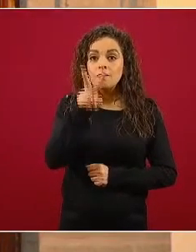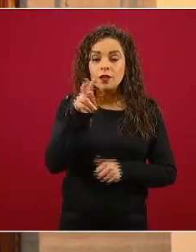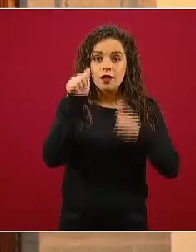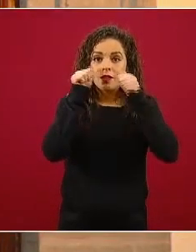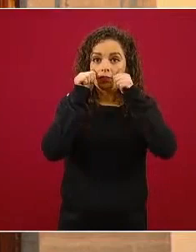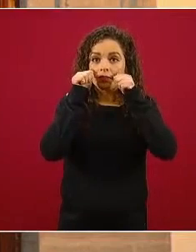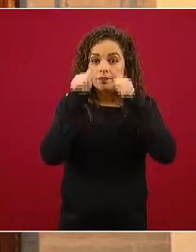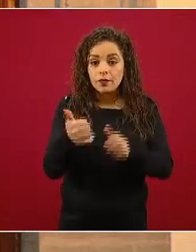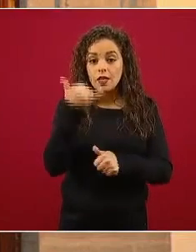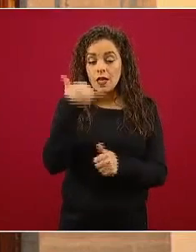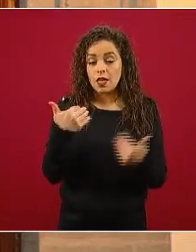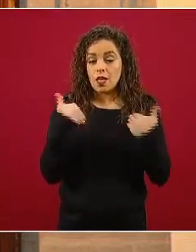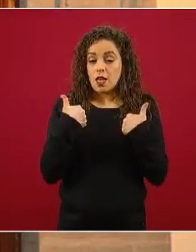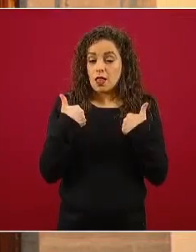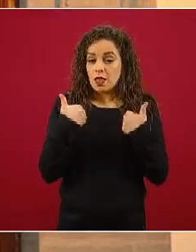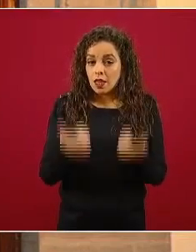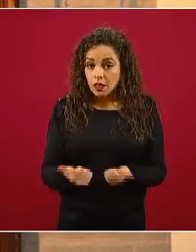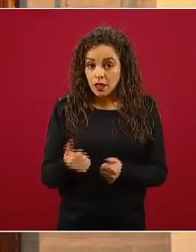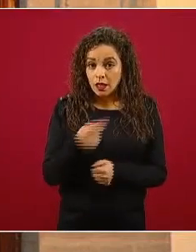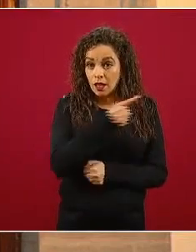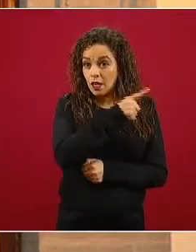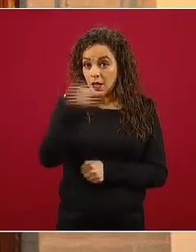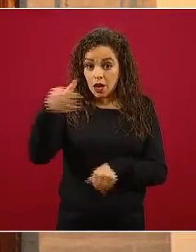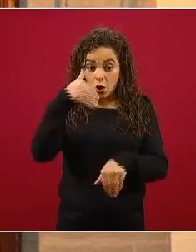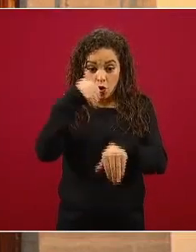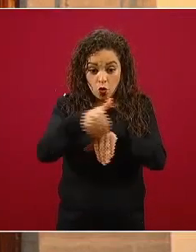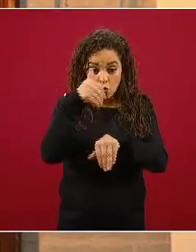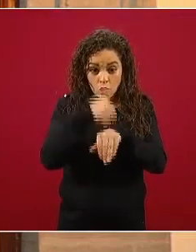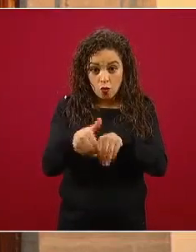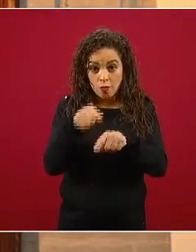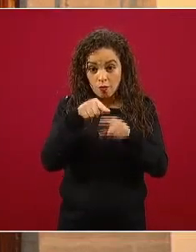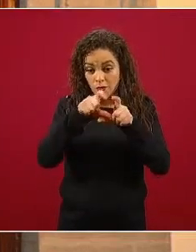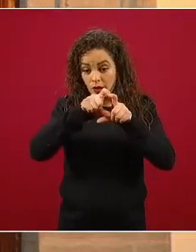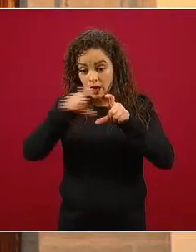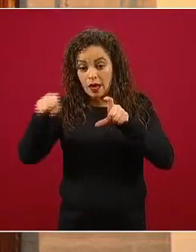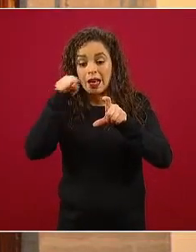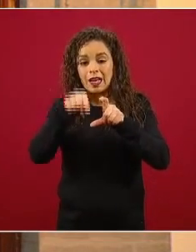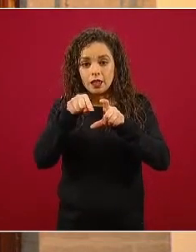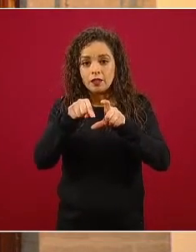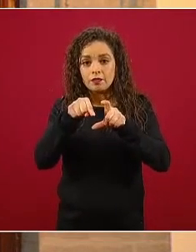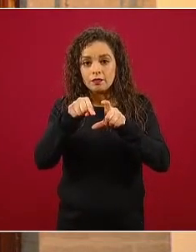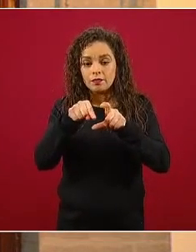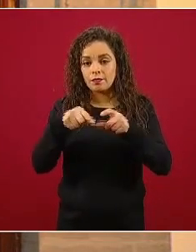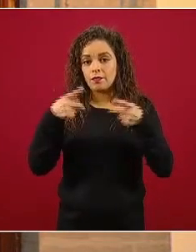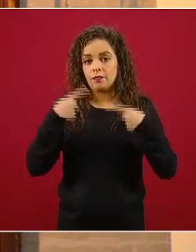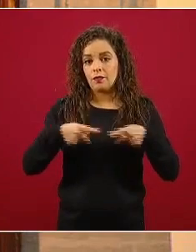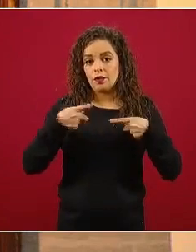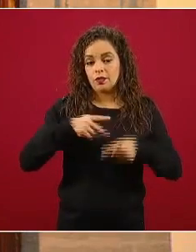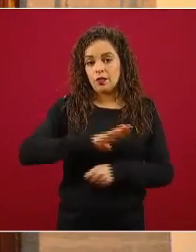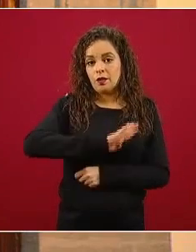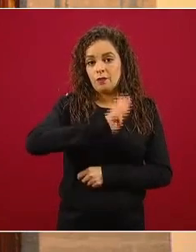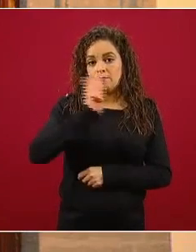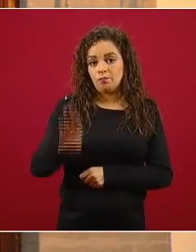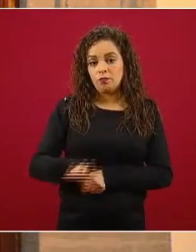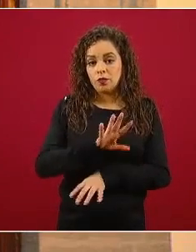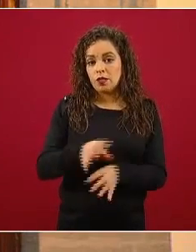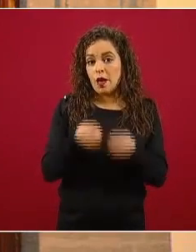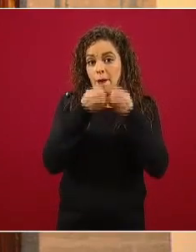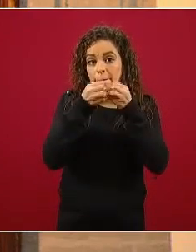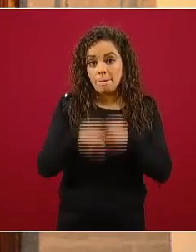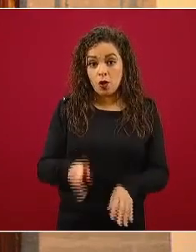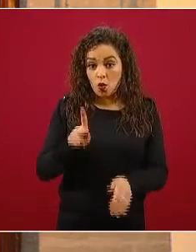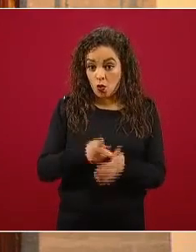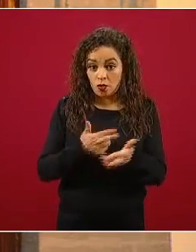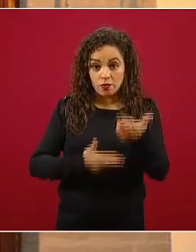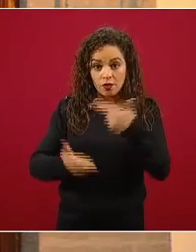personas, que cada persona que se pierde es una pérdida irreparable para la familia, para